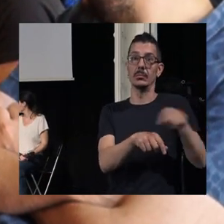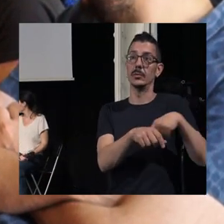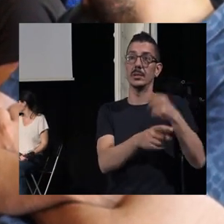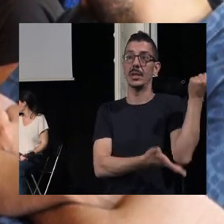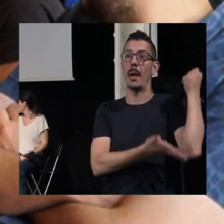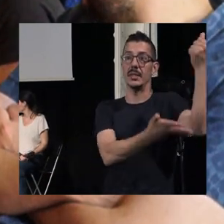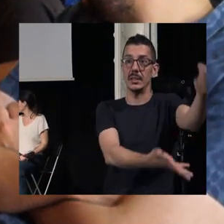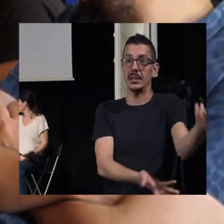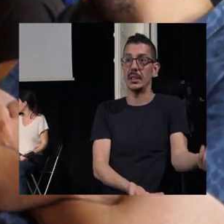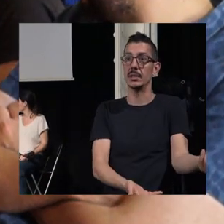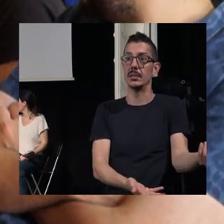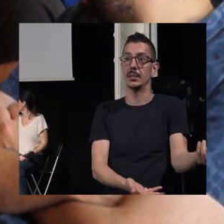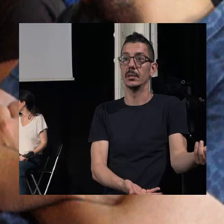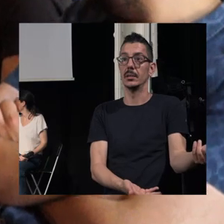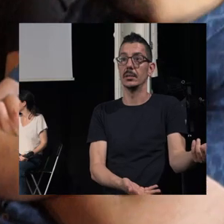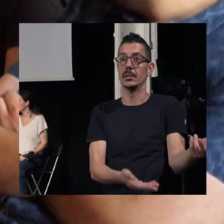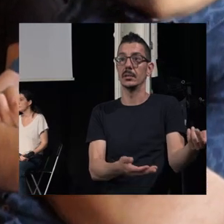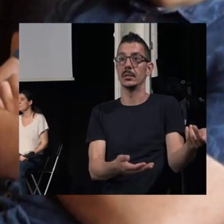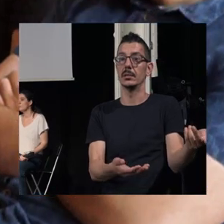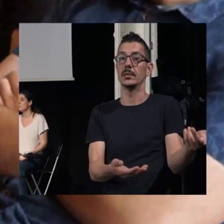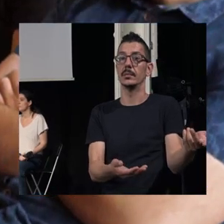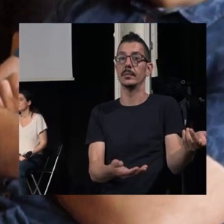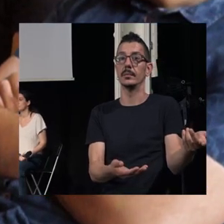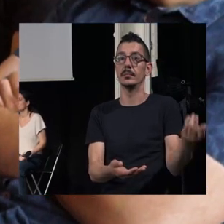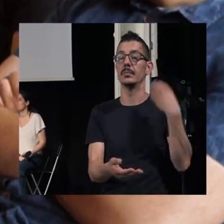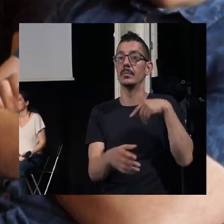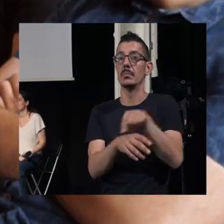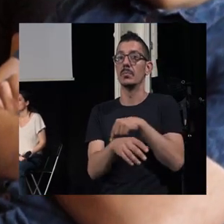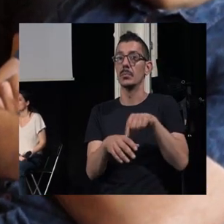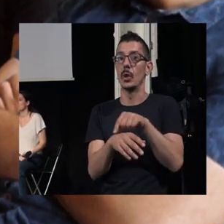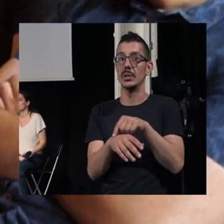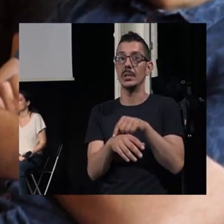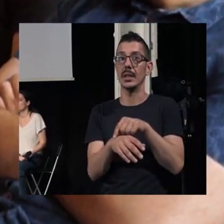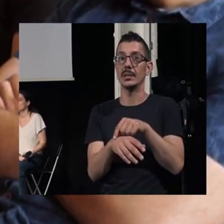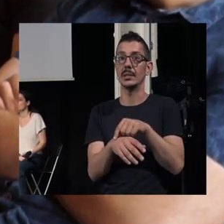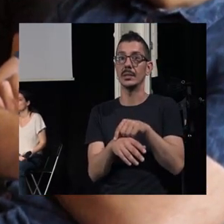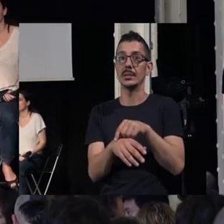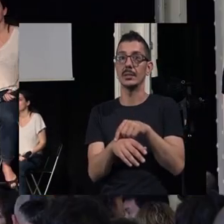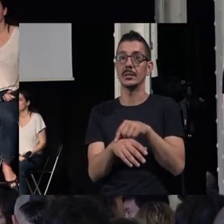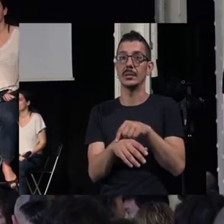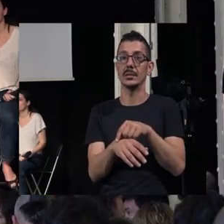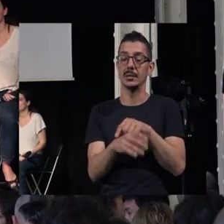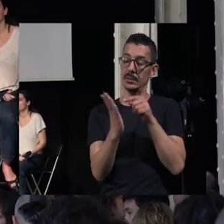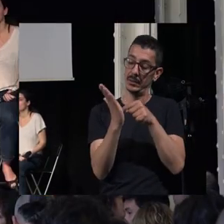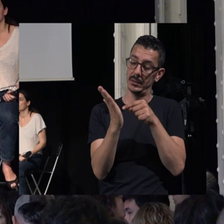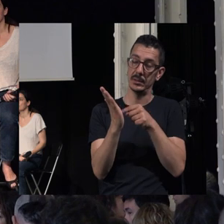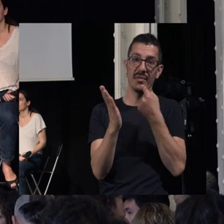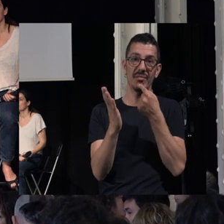capitalistas, políticas que realmente no contemplan los derechos. Tú